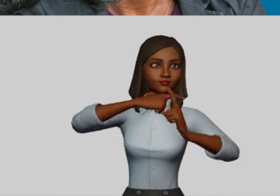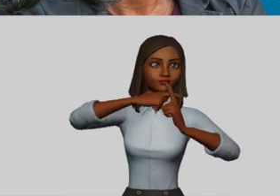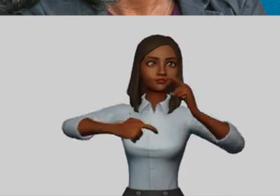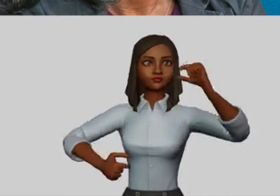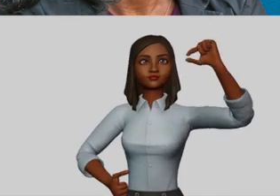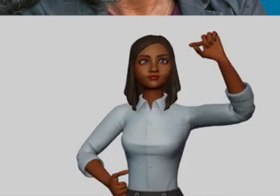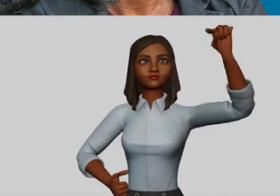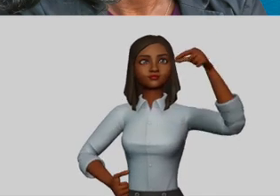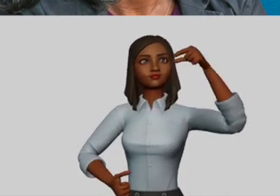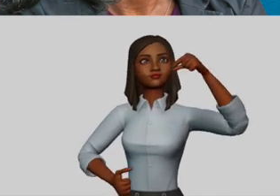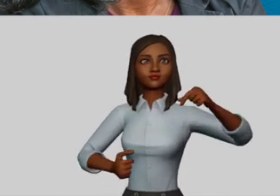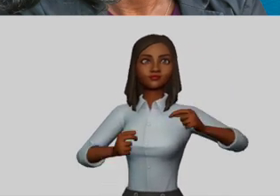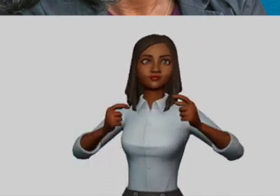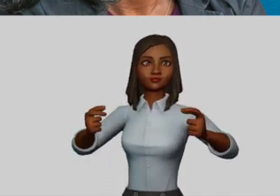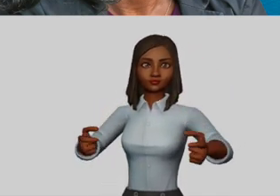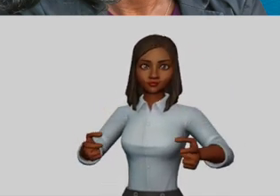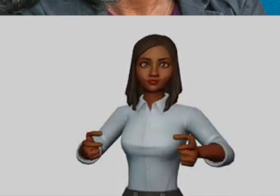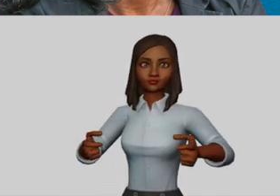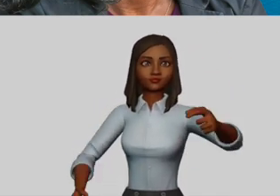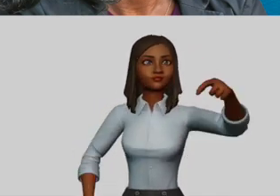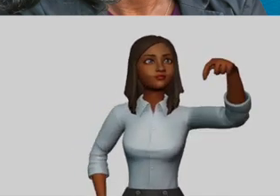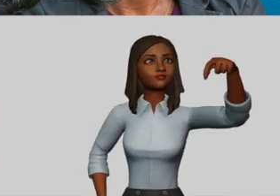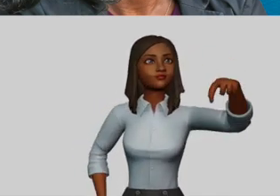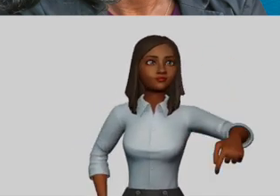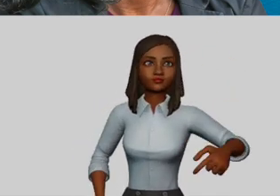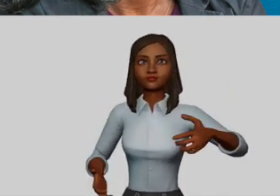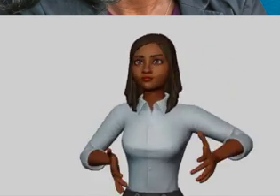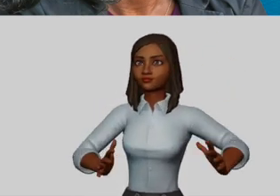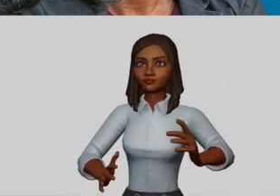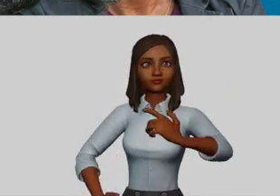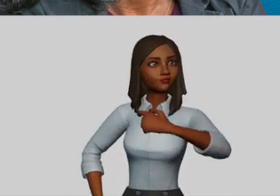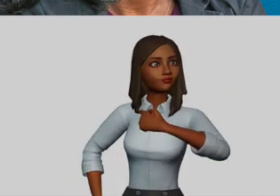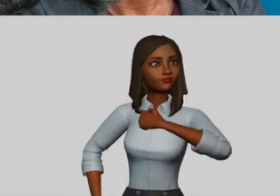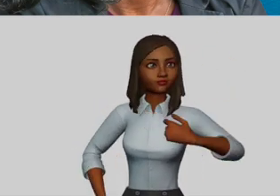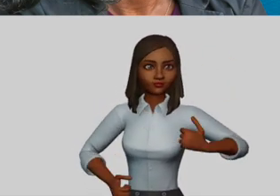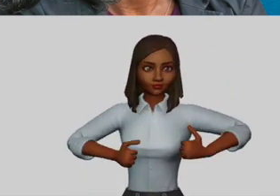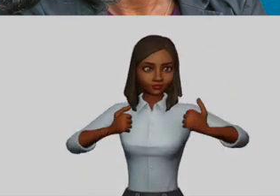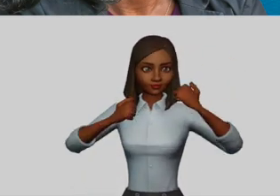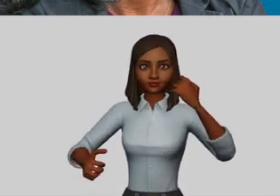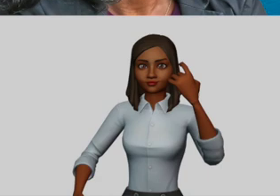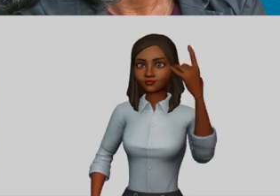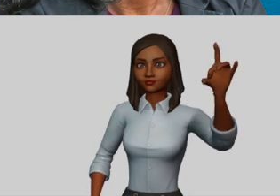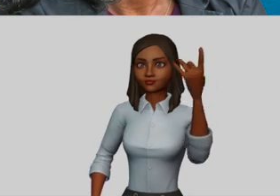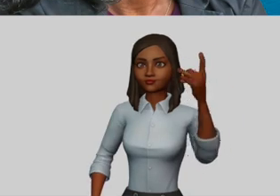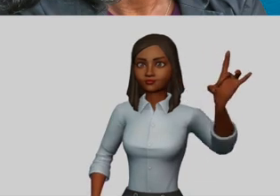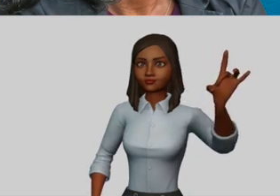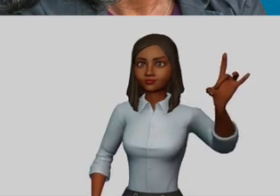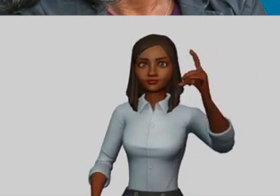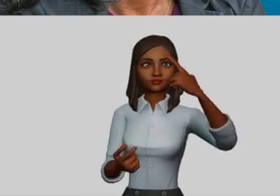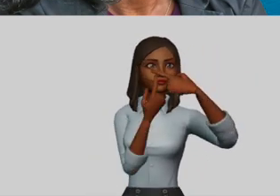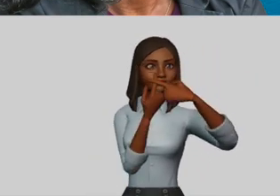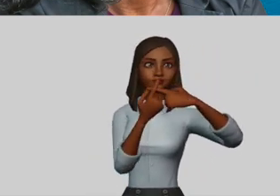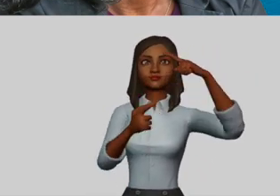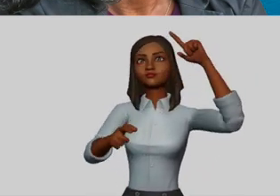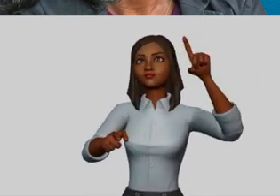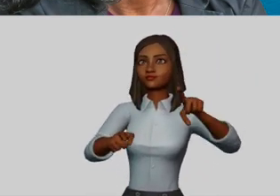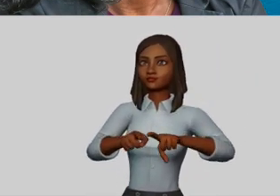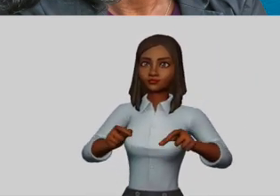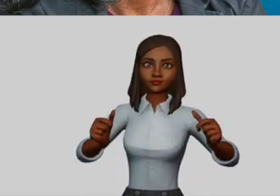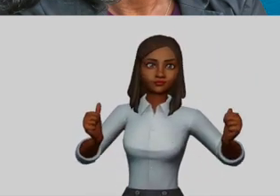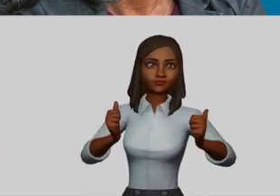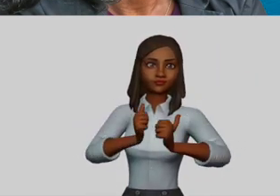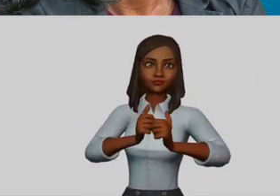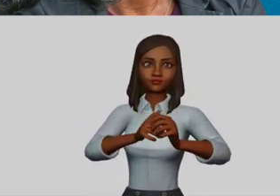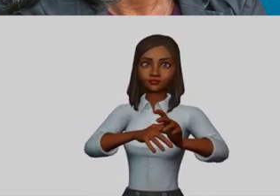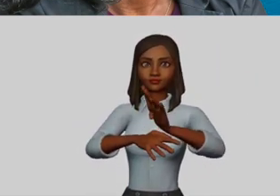Michelle, María, yo no sé si ustedes tienen alguna pregunta adicional para Yamillet. Si no, vamos a ir pasando a